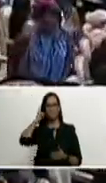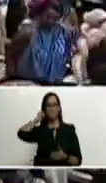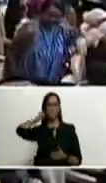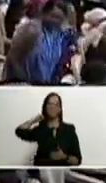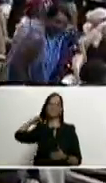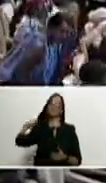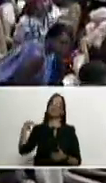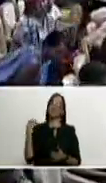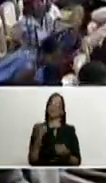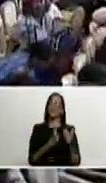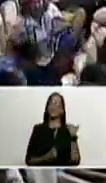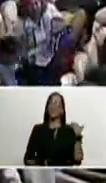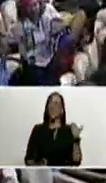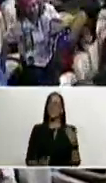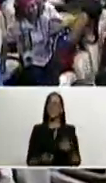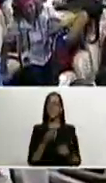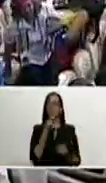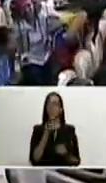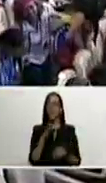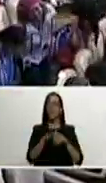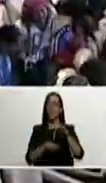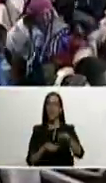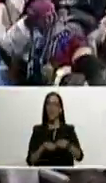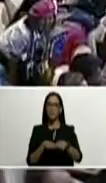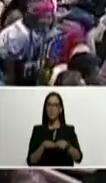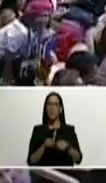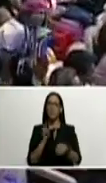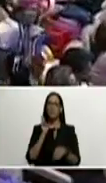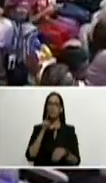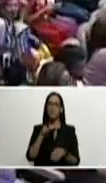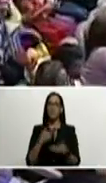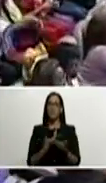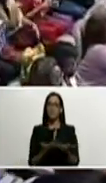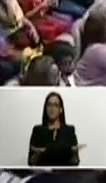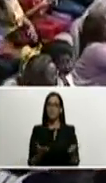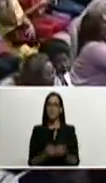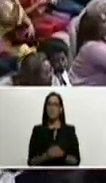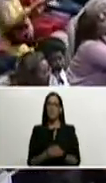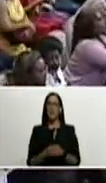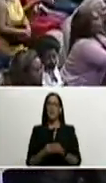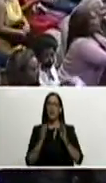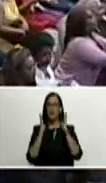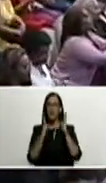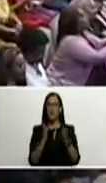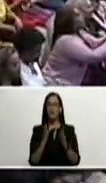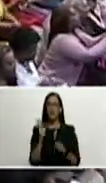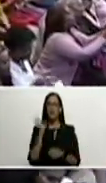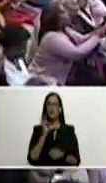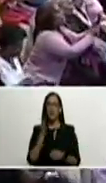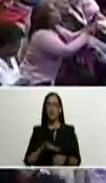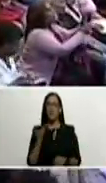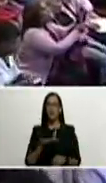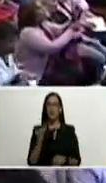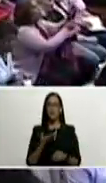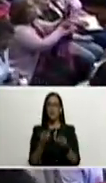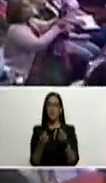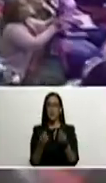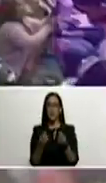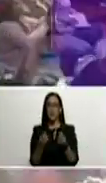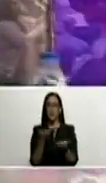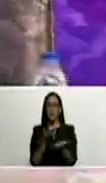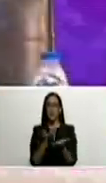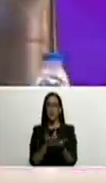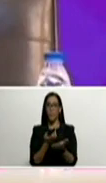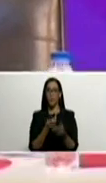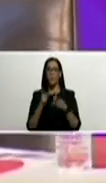Presidente, es un gran paso el que usted acaba de dar, porque está destinando un porcentaje importante de la cartera única productiva, que